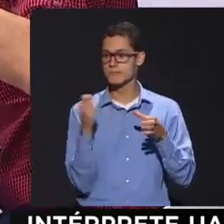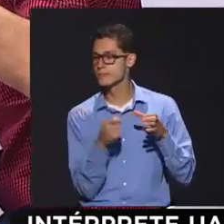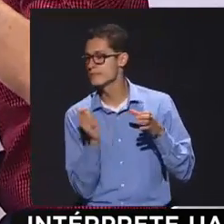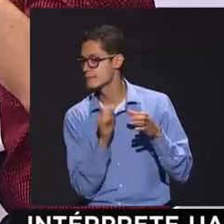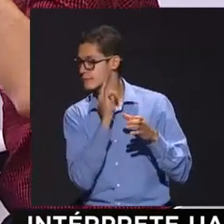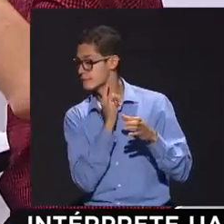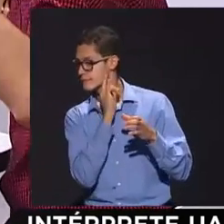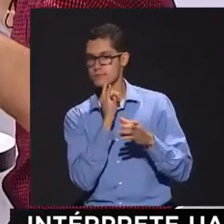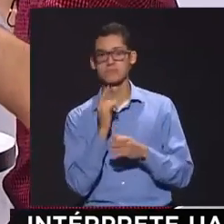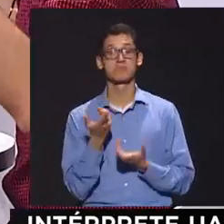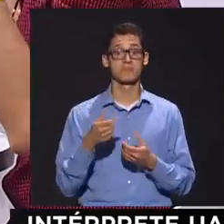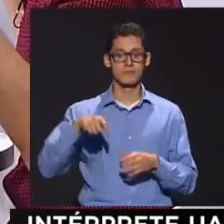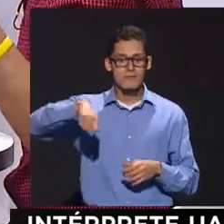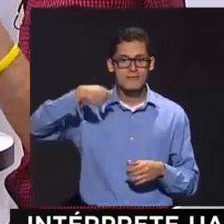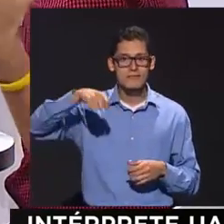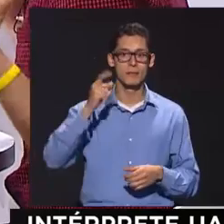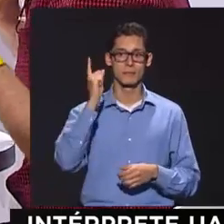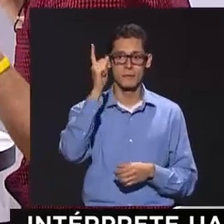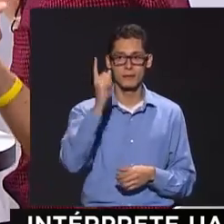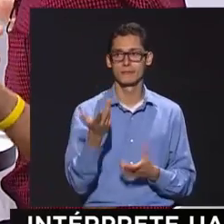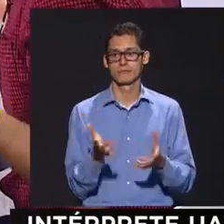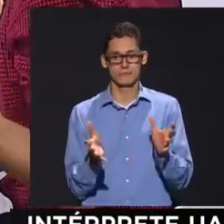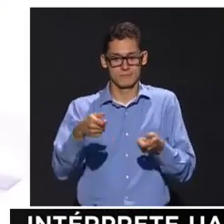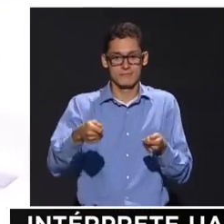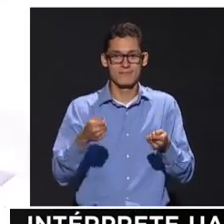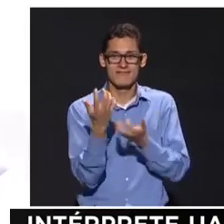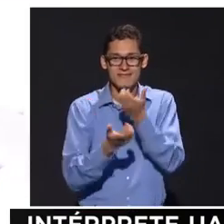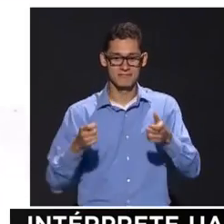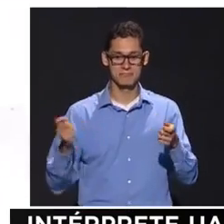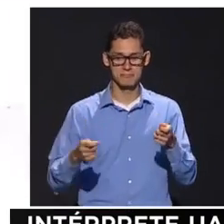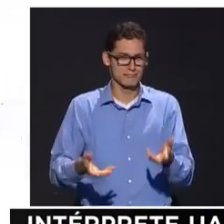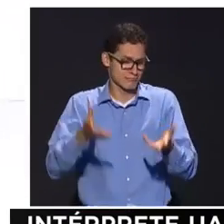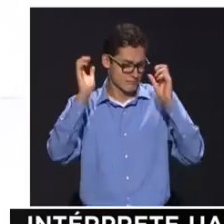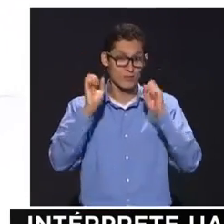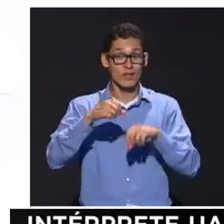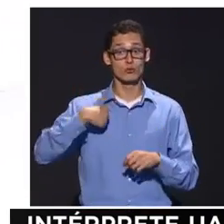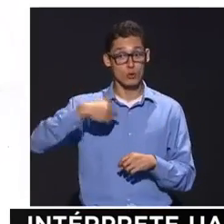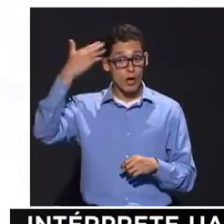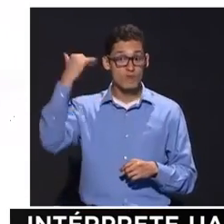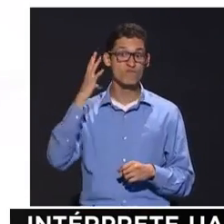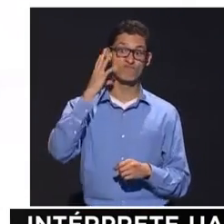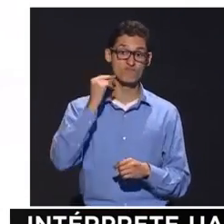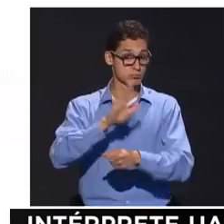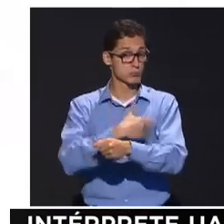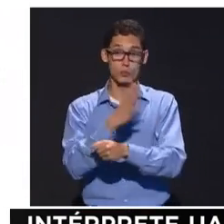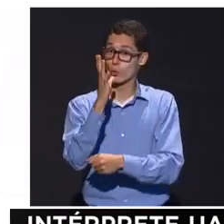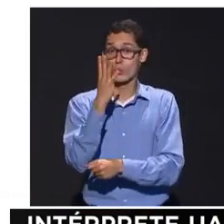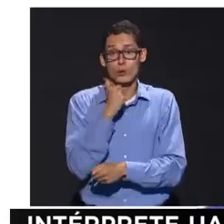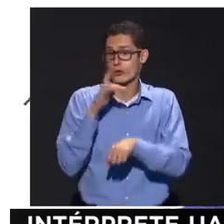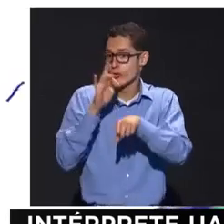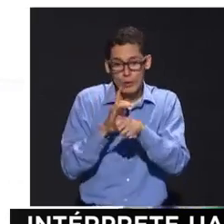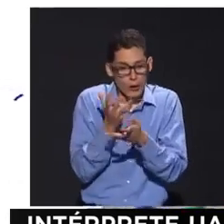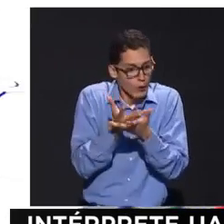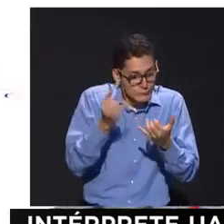cucharas de palo ollas etcétera así empecé yo como músico y bueno cuál es la idea que tenemos hoy porque vamos a entrar en